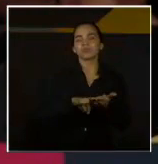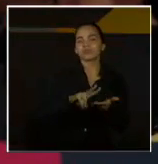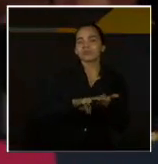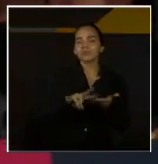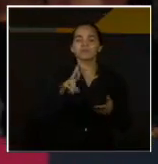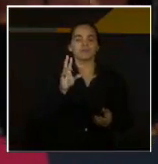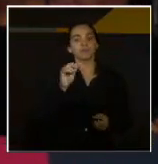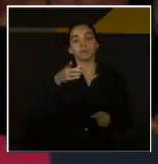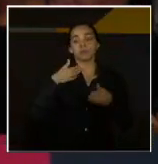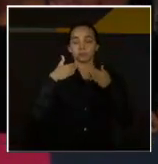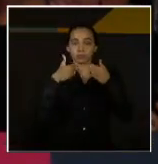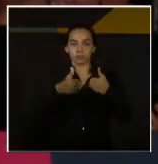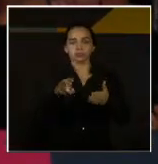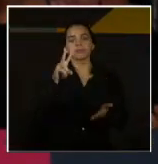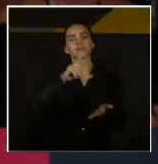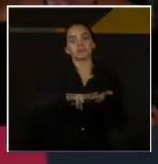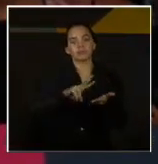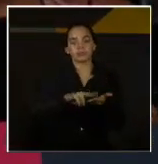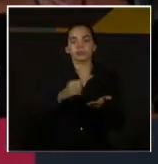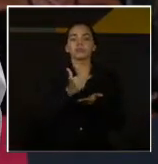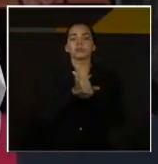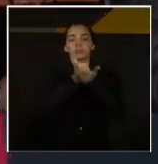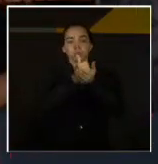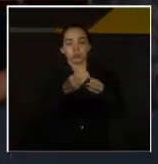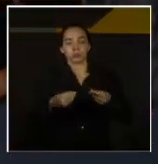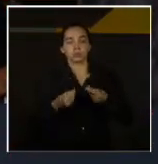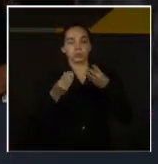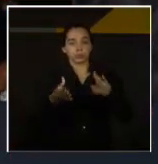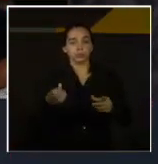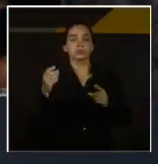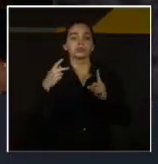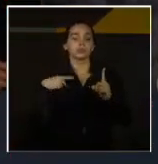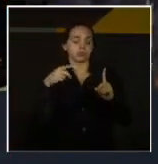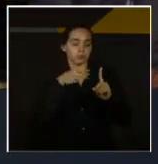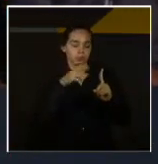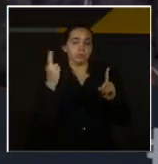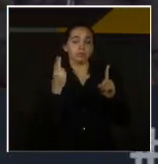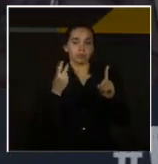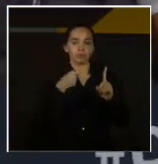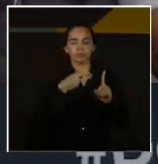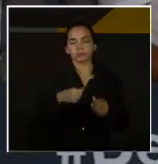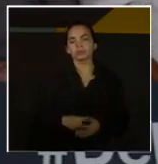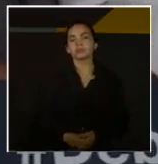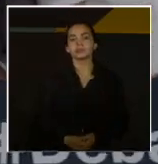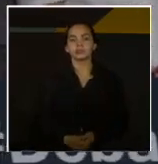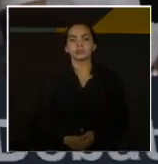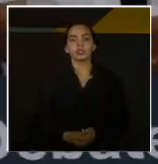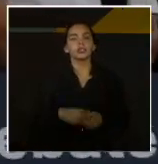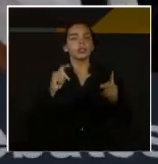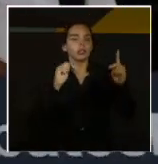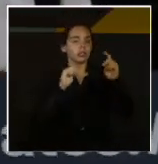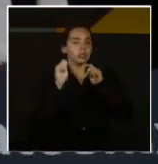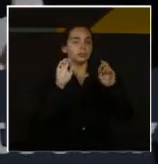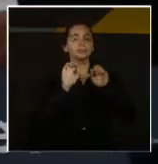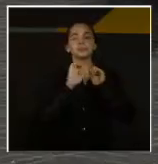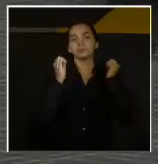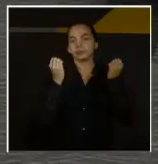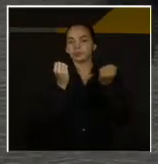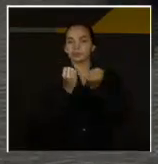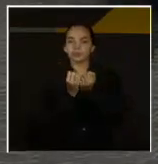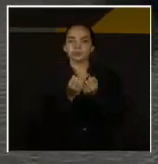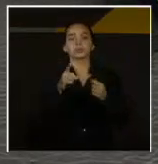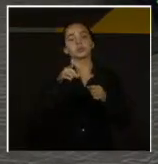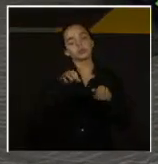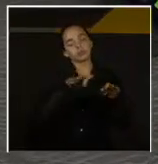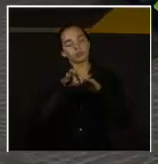enfocar en que de verdad los apoyos se le den a la gente que lo necesita. En el tema de las organizaciones de la sociedad civil, pudimos